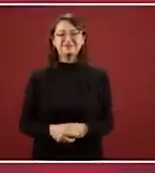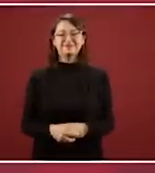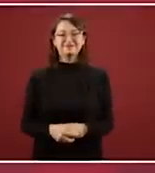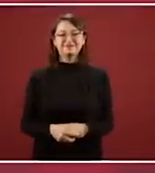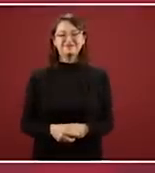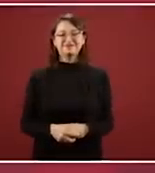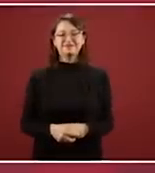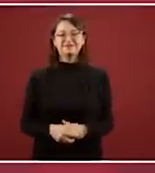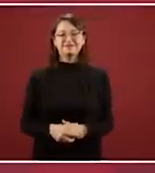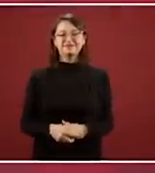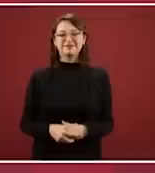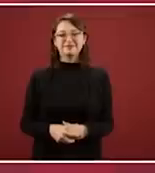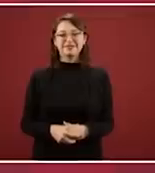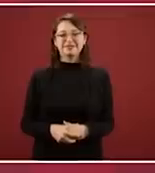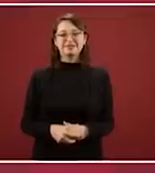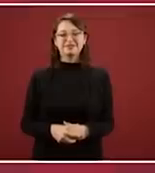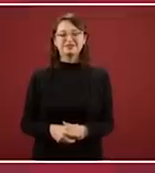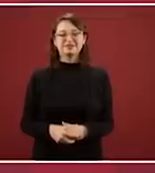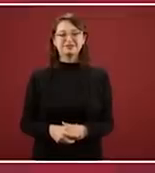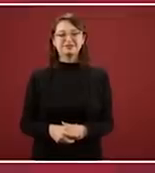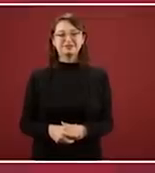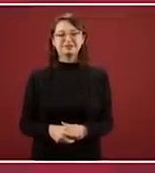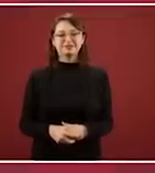Estamos seguros,